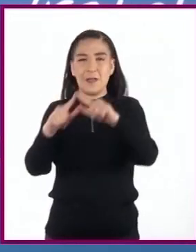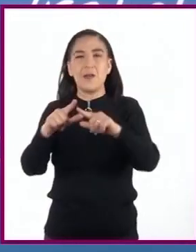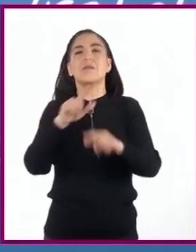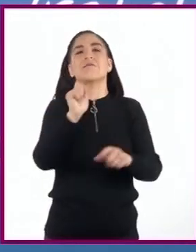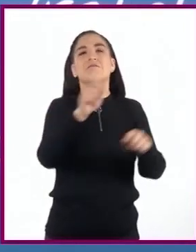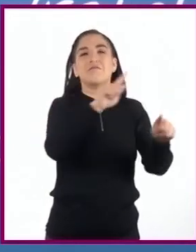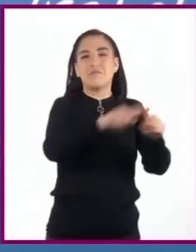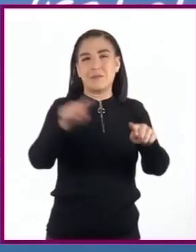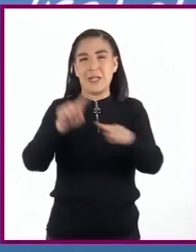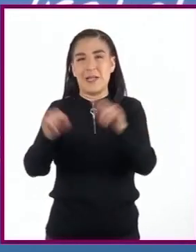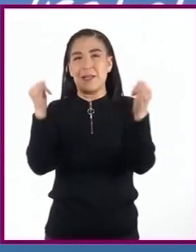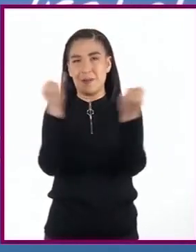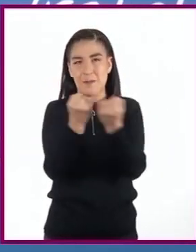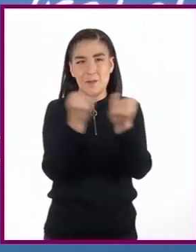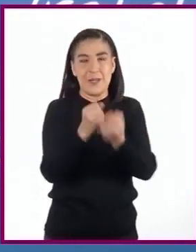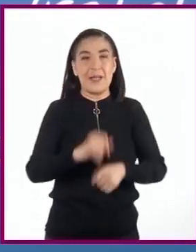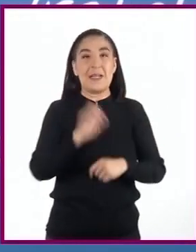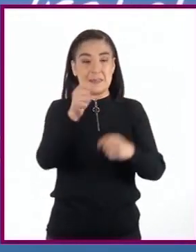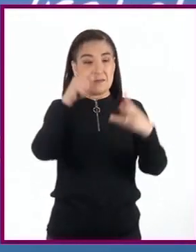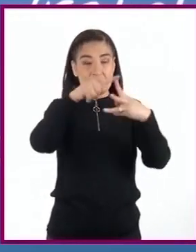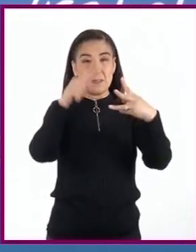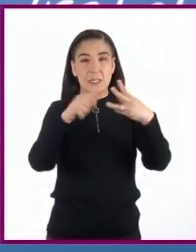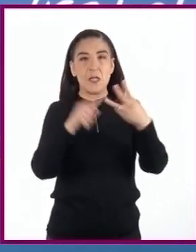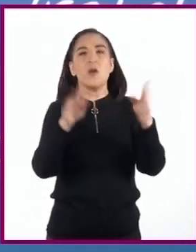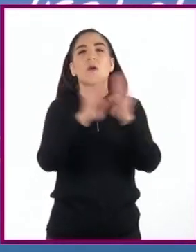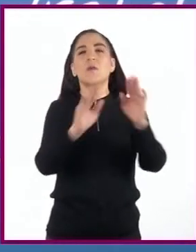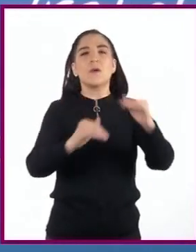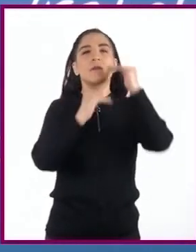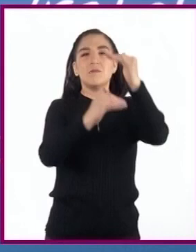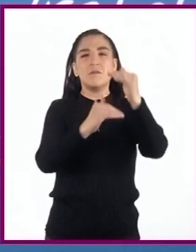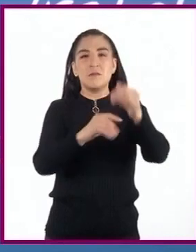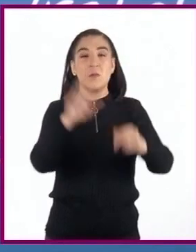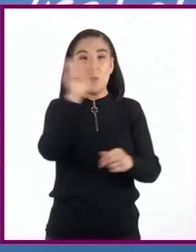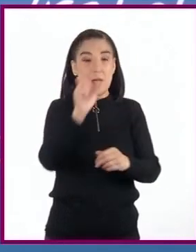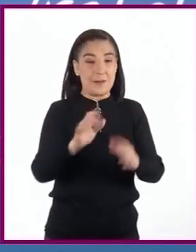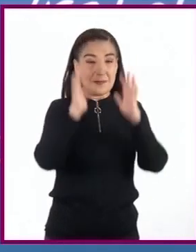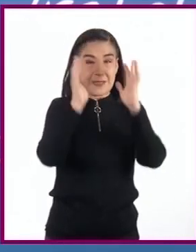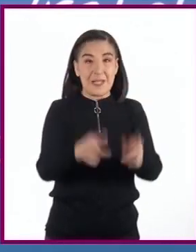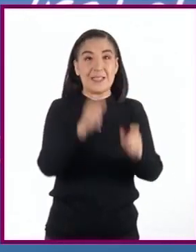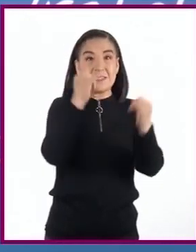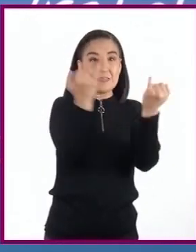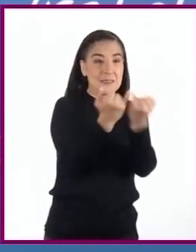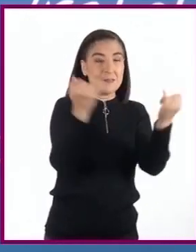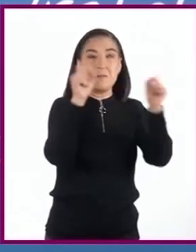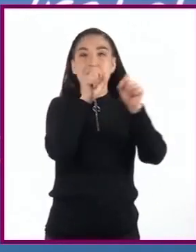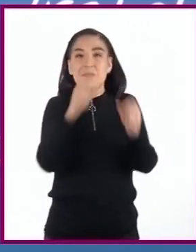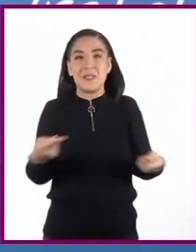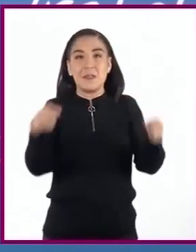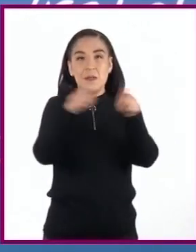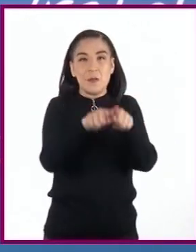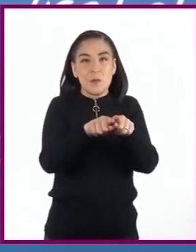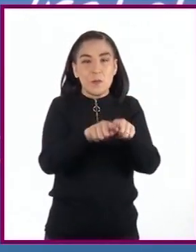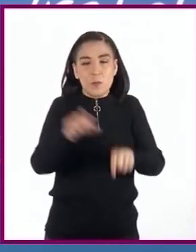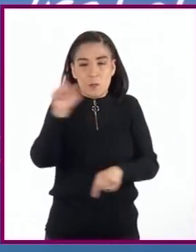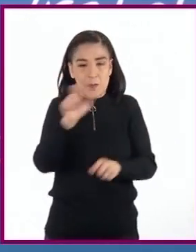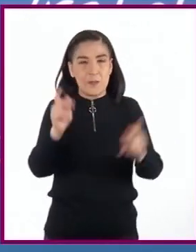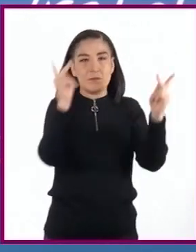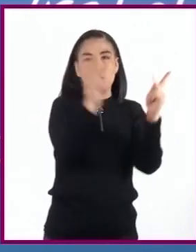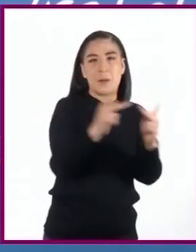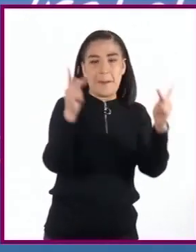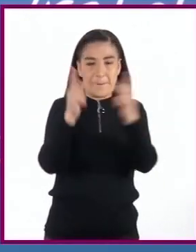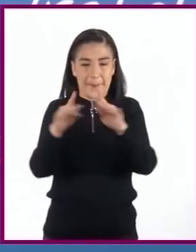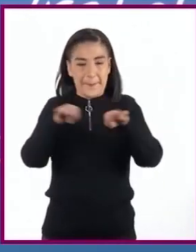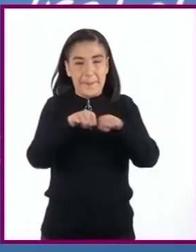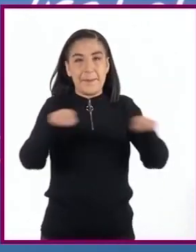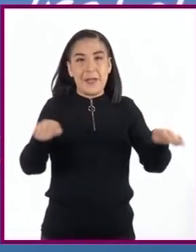de congruencia. Los tres criterios nos permiten establecer cuándo dos triángulos son congruentes entre sí. a partir de la comparación de las